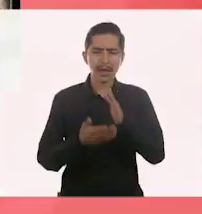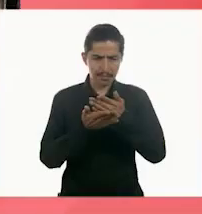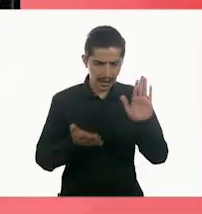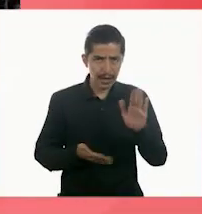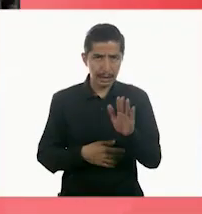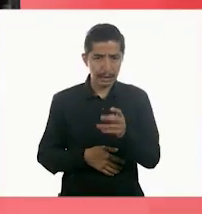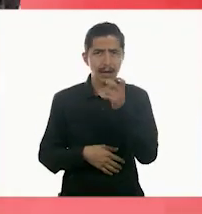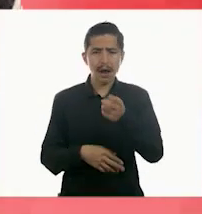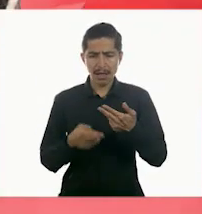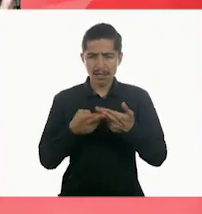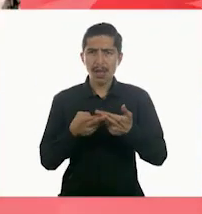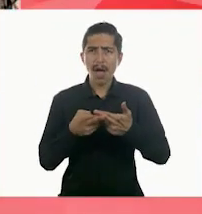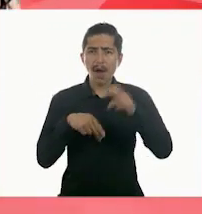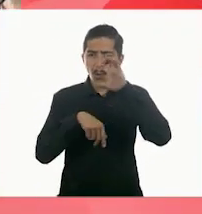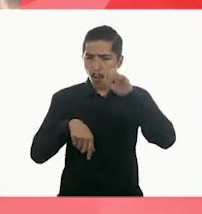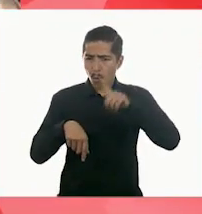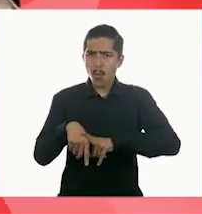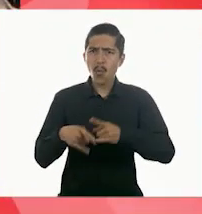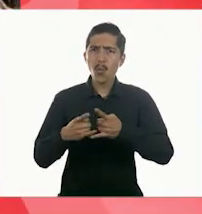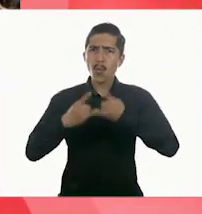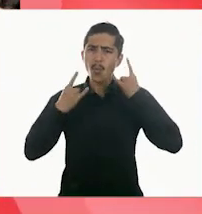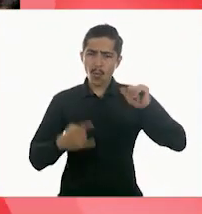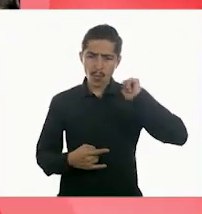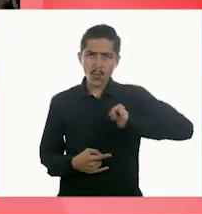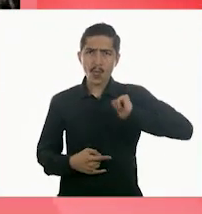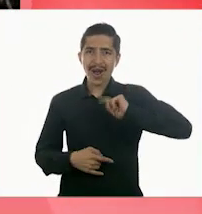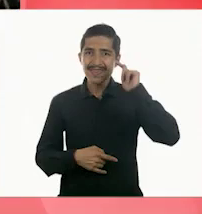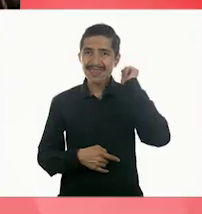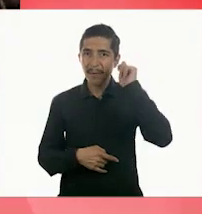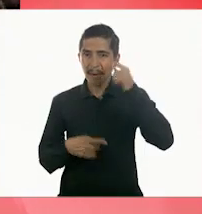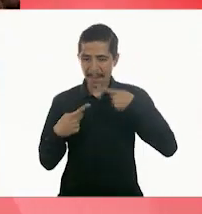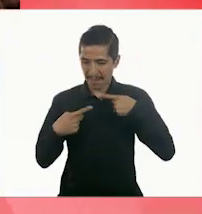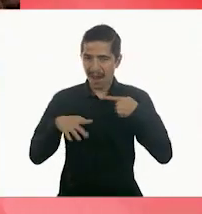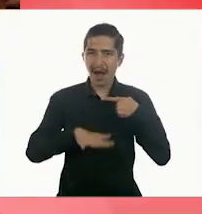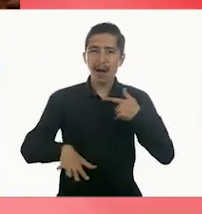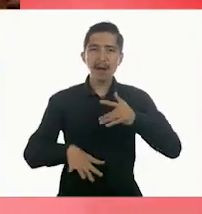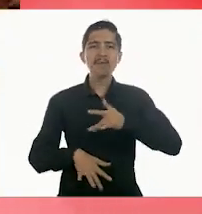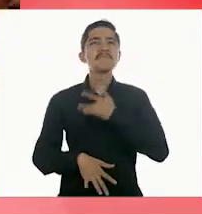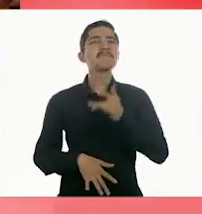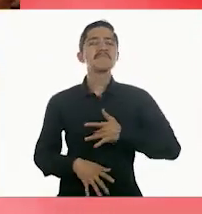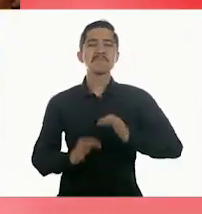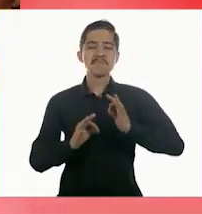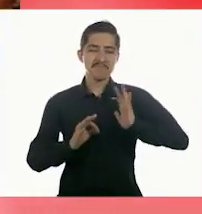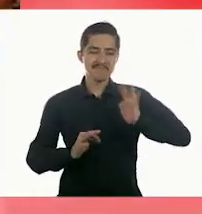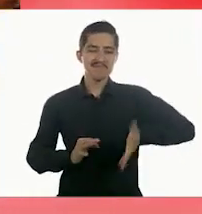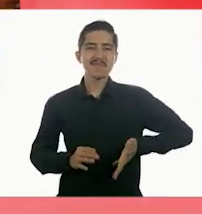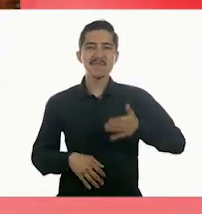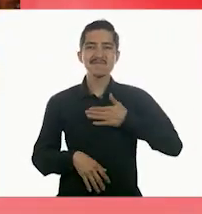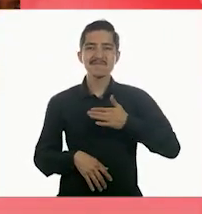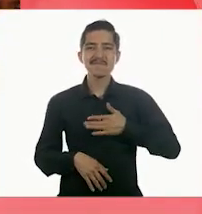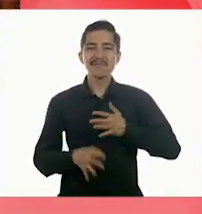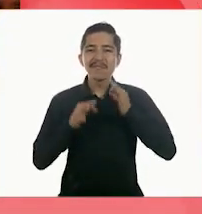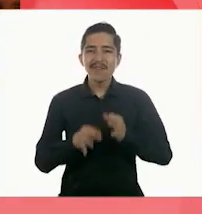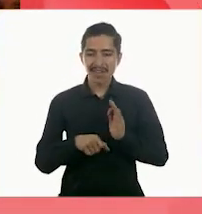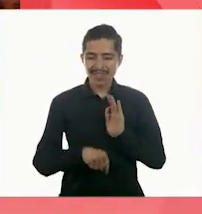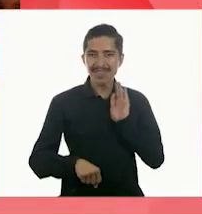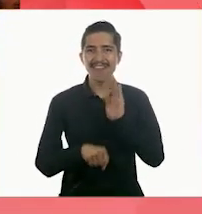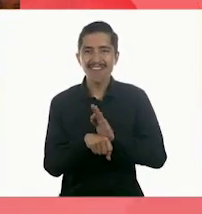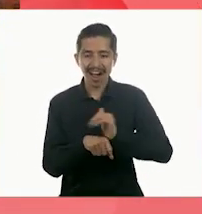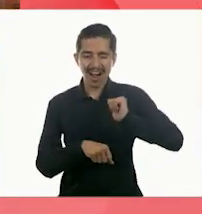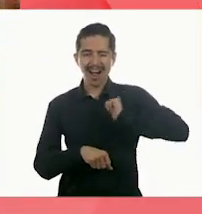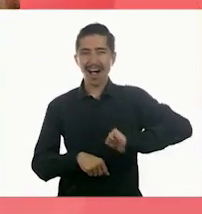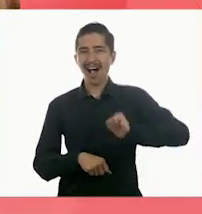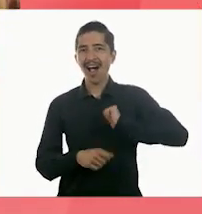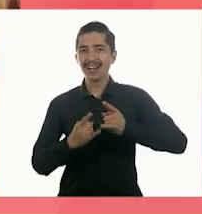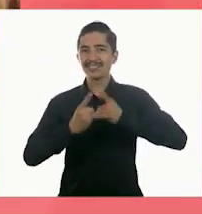Además de esta riqueza cultural histórica, los tabasqueños se sienten llenos de orgullo de la defensa que sus ancestros han hecho